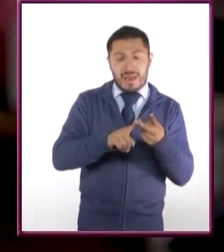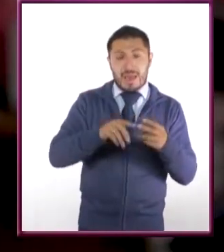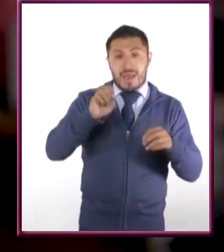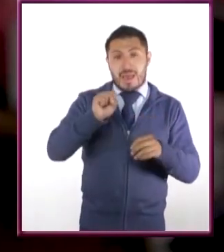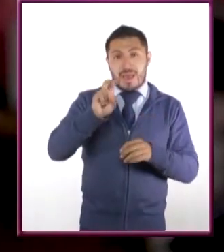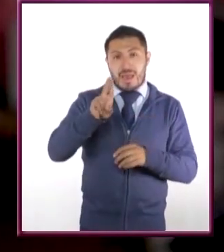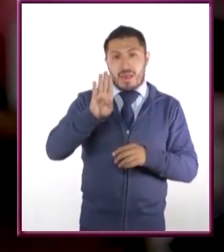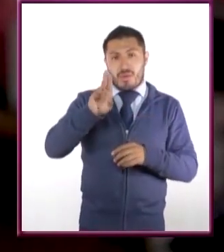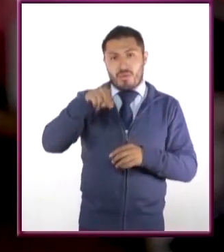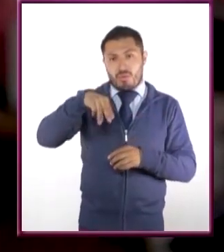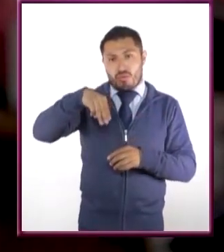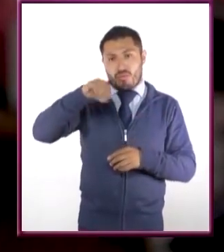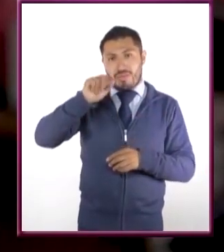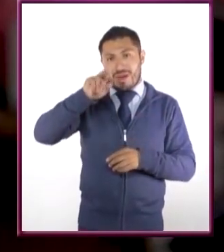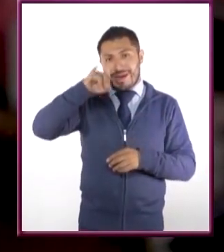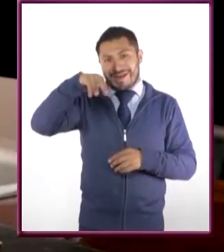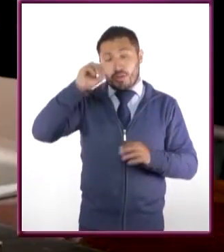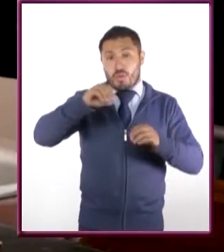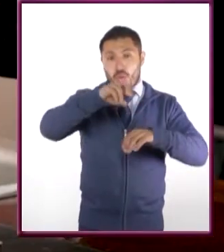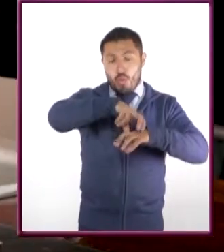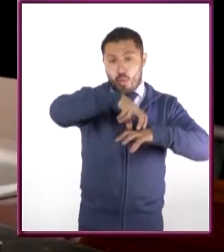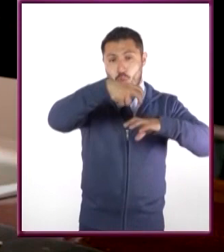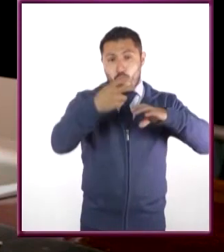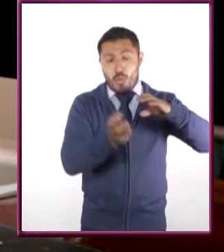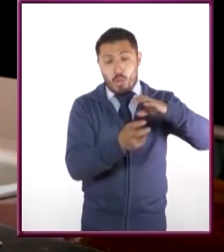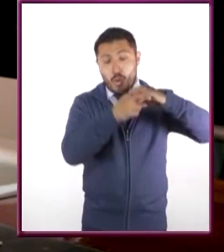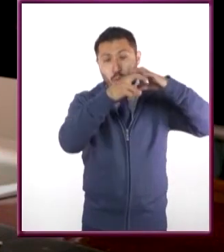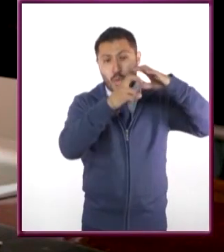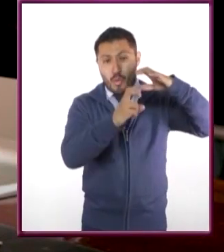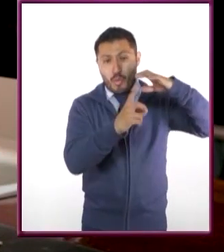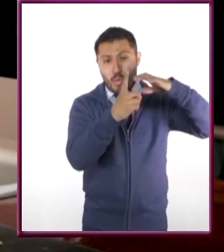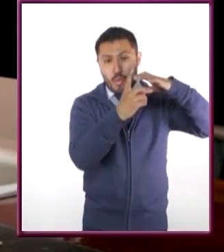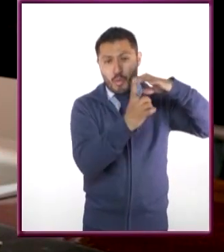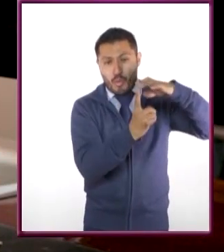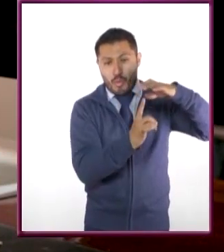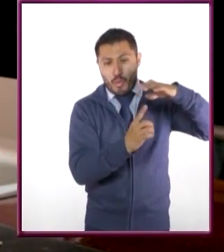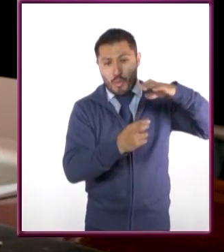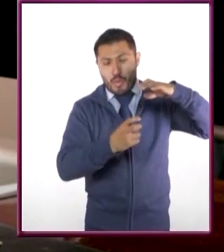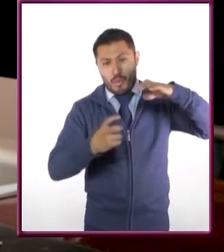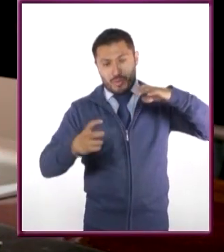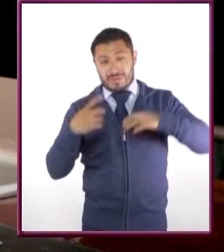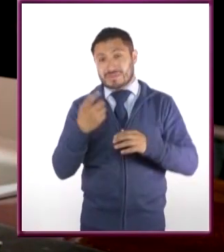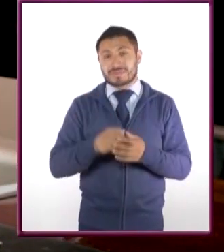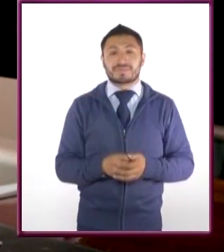submarino? Diferencias, bueno, pues estamos